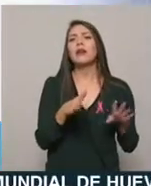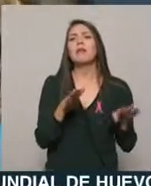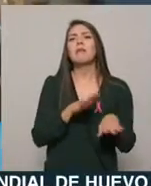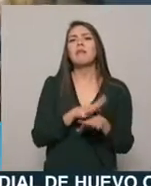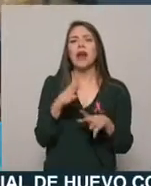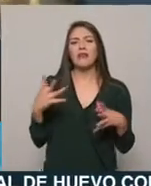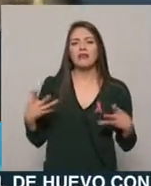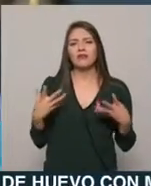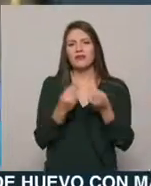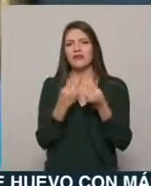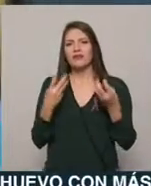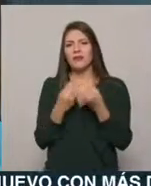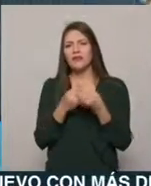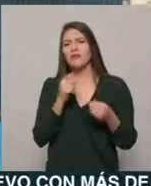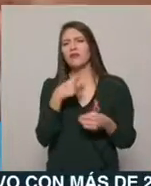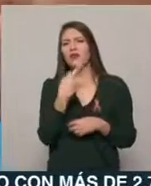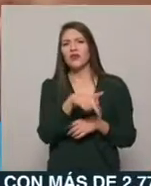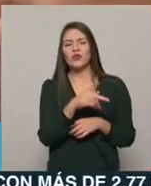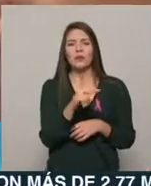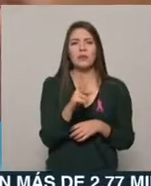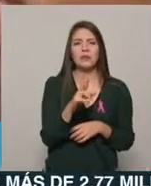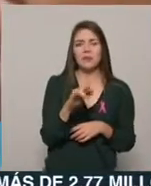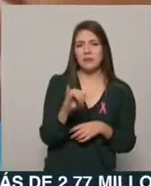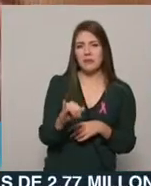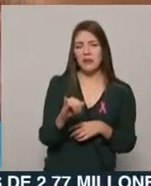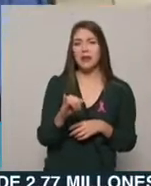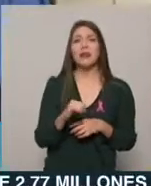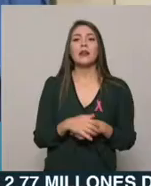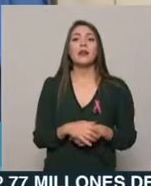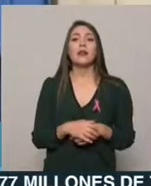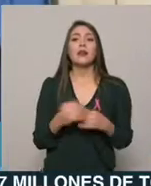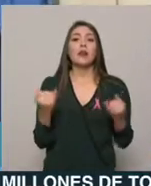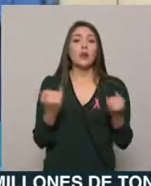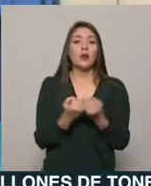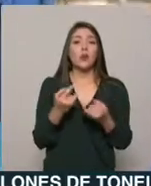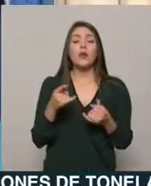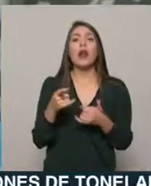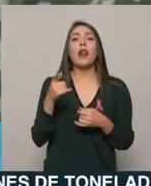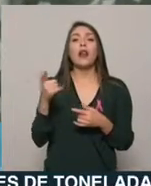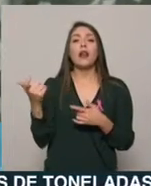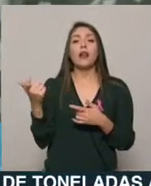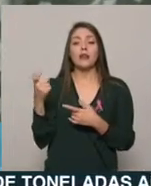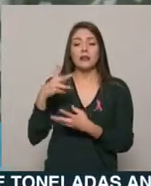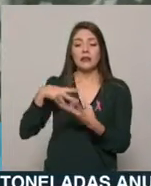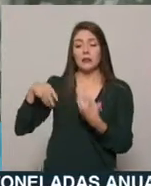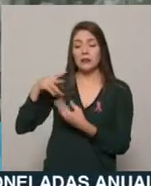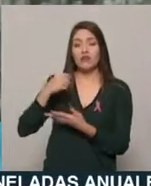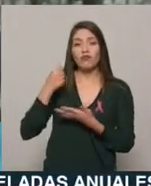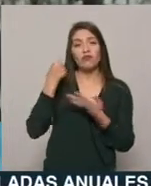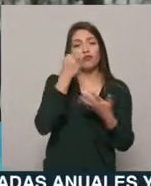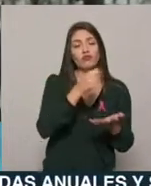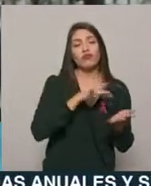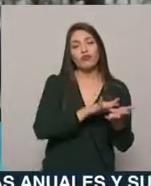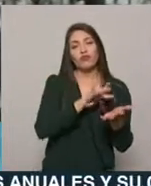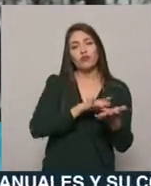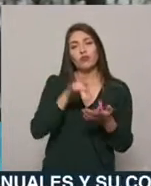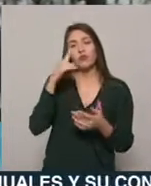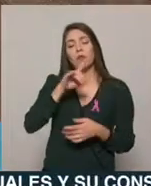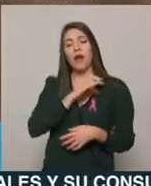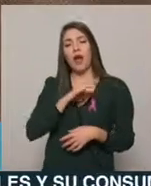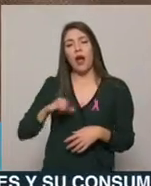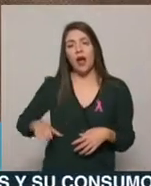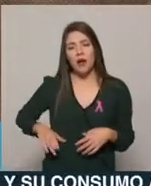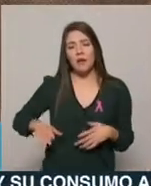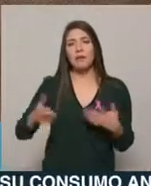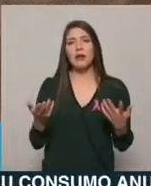PRI, en términos de proporcionar dinero para las campañas y además recibir todo